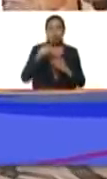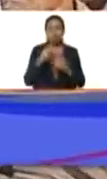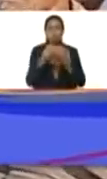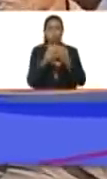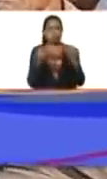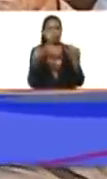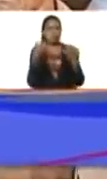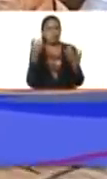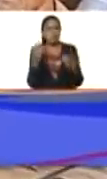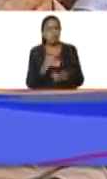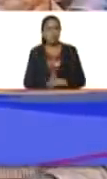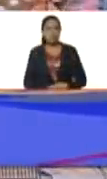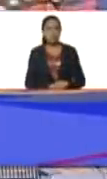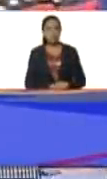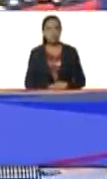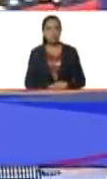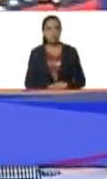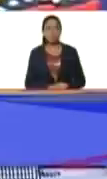Excelente.